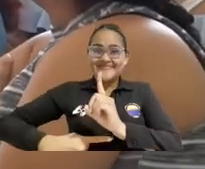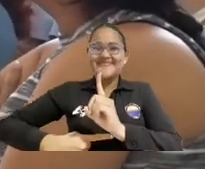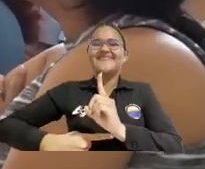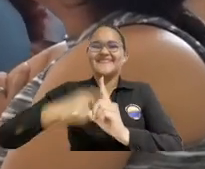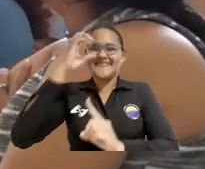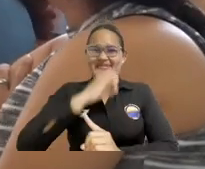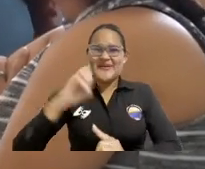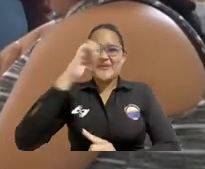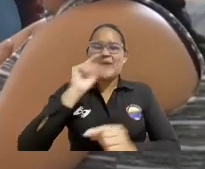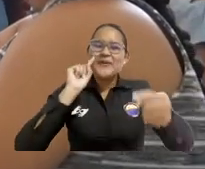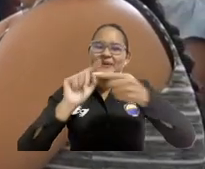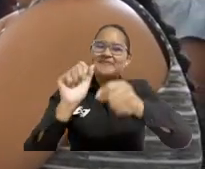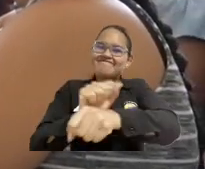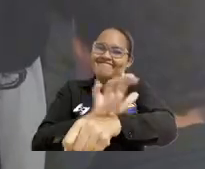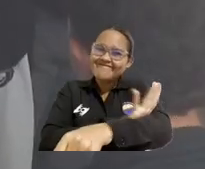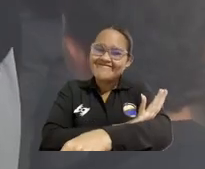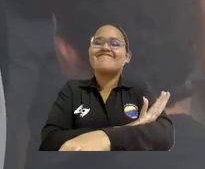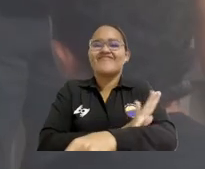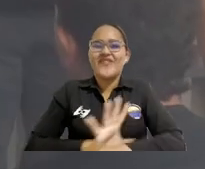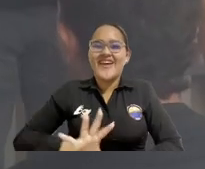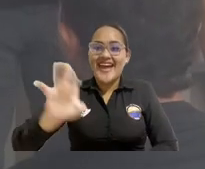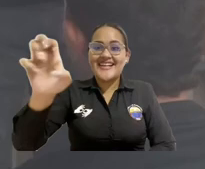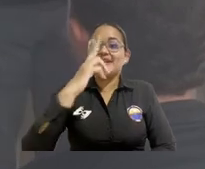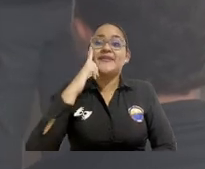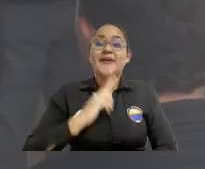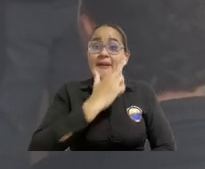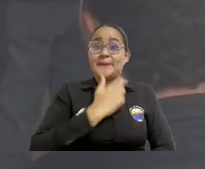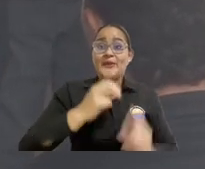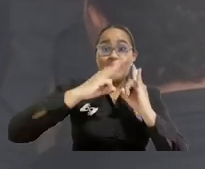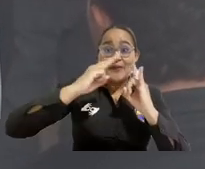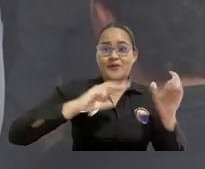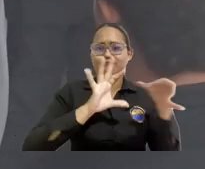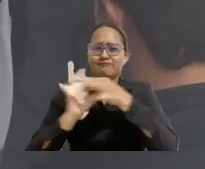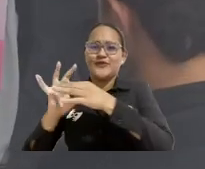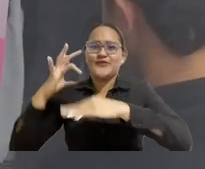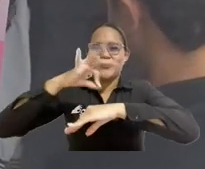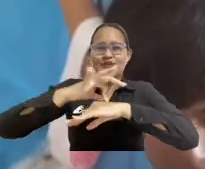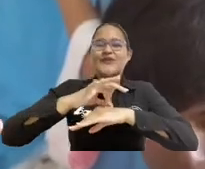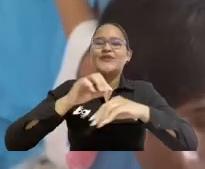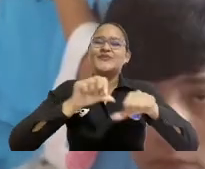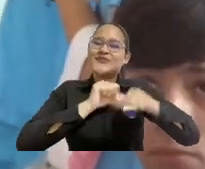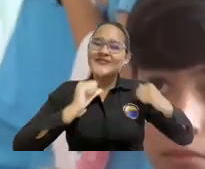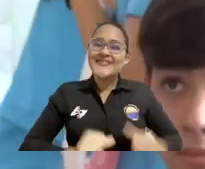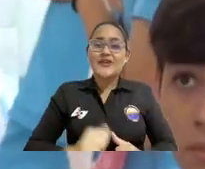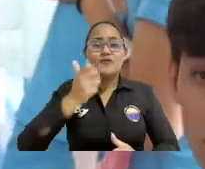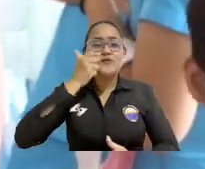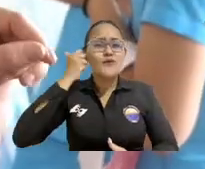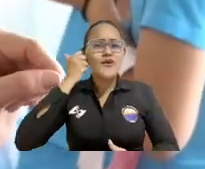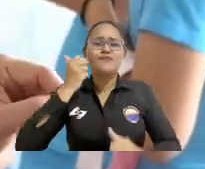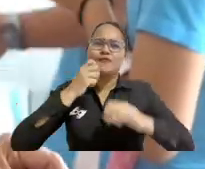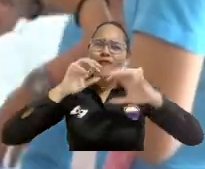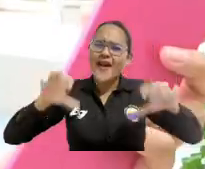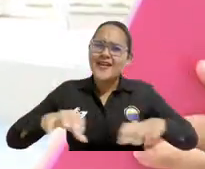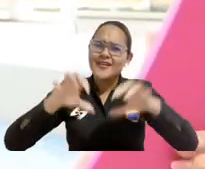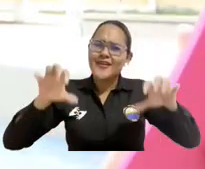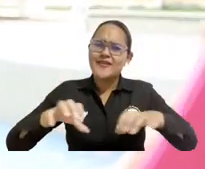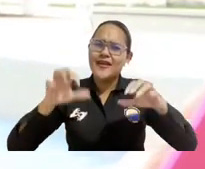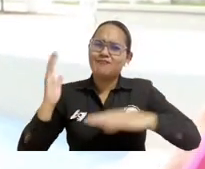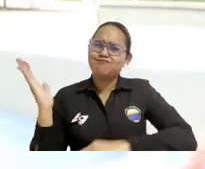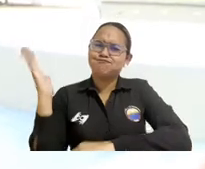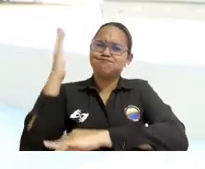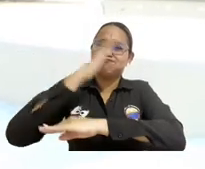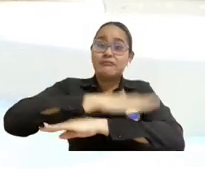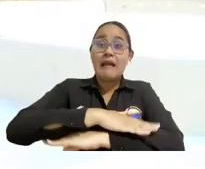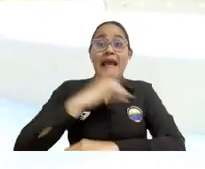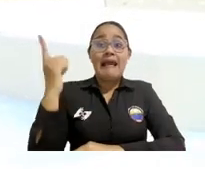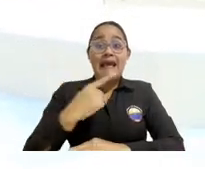En este mes de la sensibilización del cáncer de mama, la Universidad del Magdalena, en alianza con la Fundación Corazón Rosa, lideró una jornada